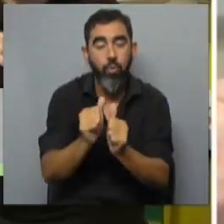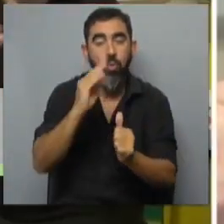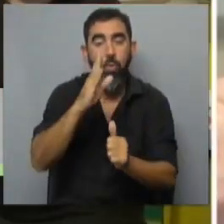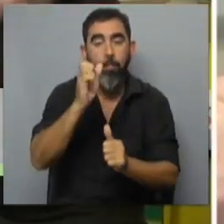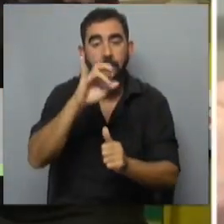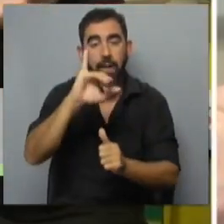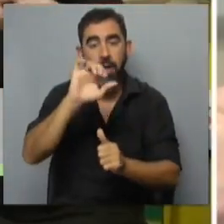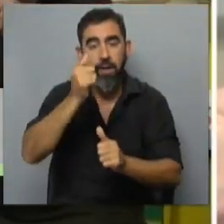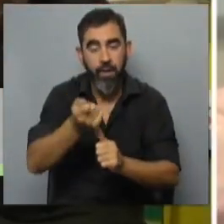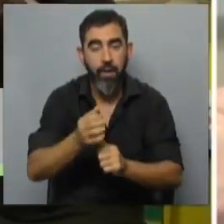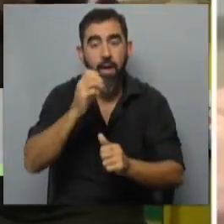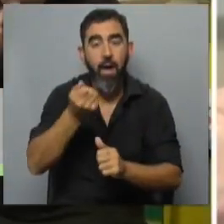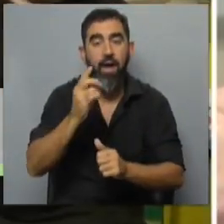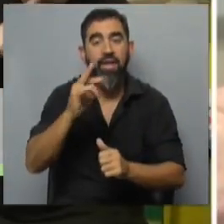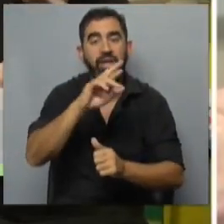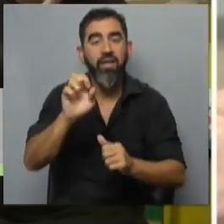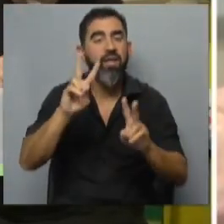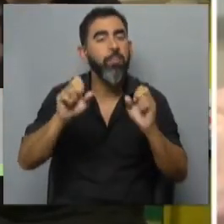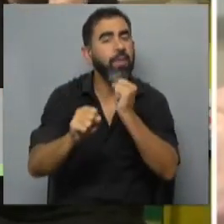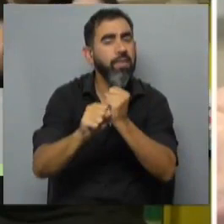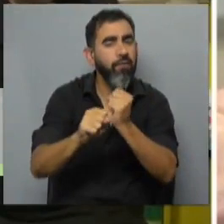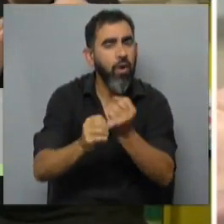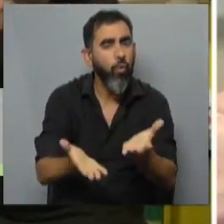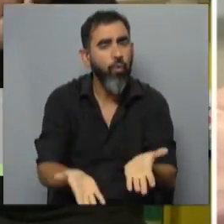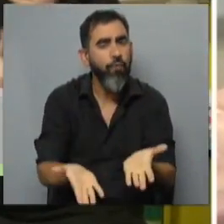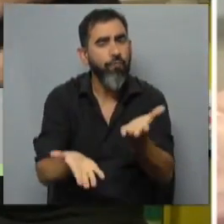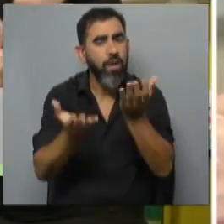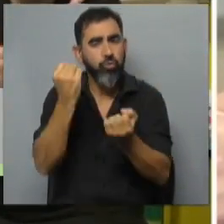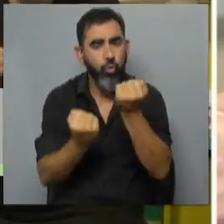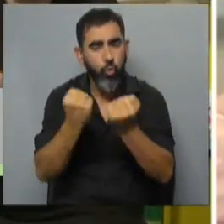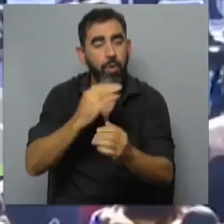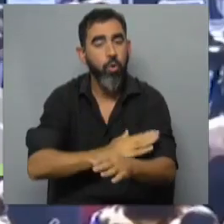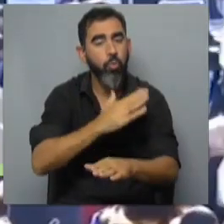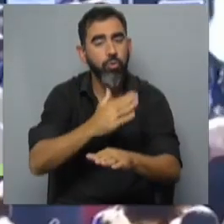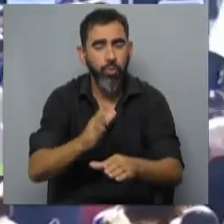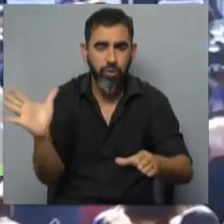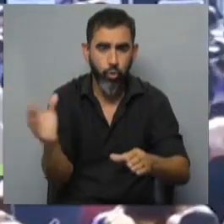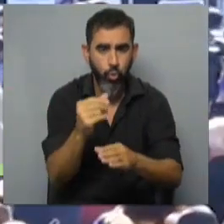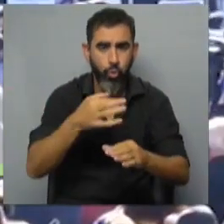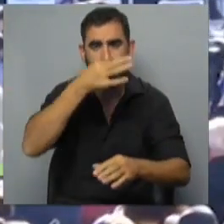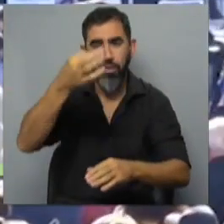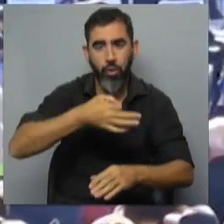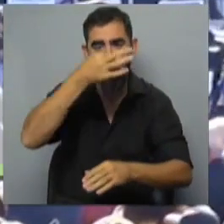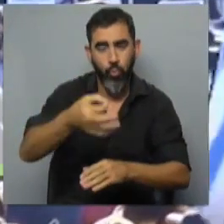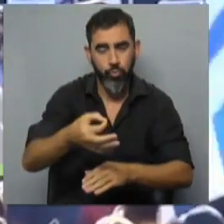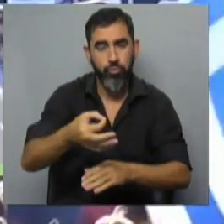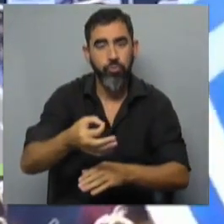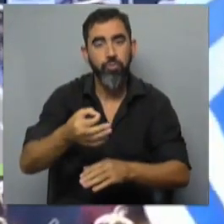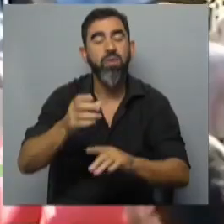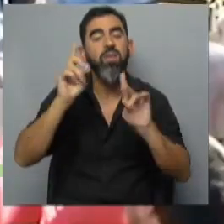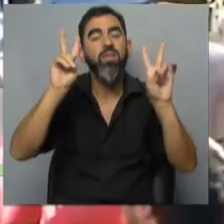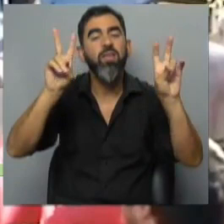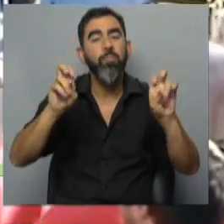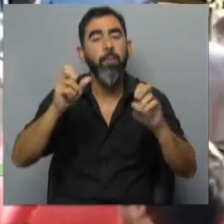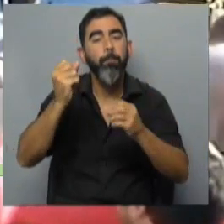y fernanda aguirre el tema del empleo la inflación sus consecuencias van a estar presentes en los discursos el eje será la